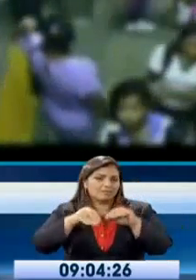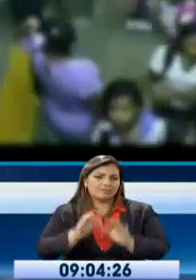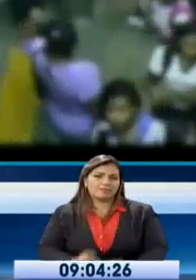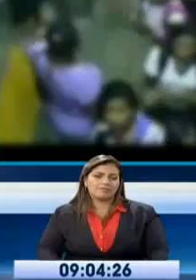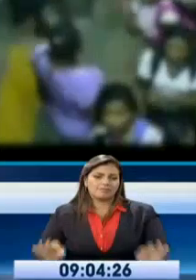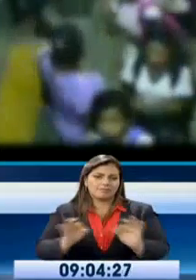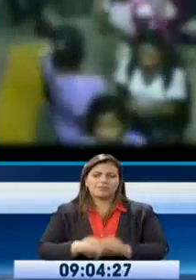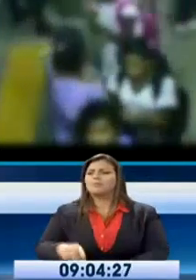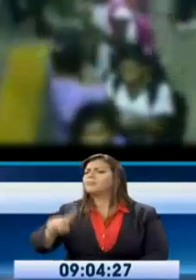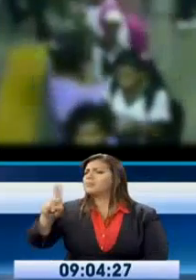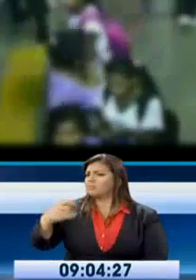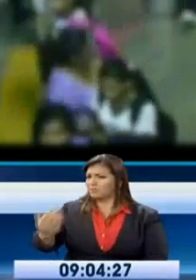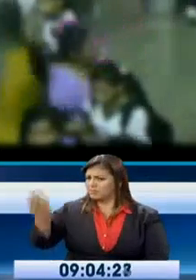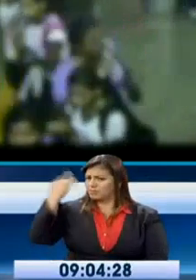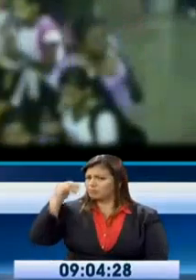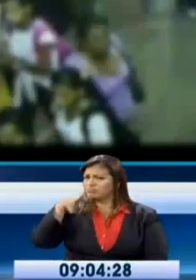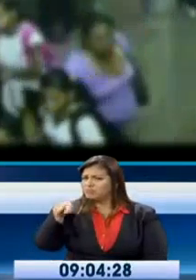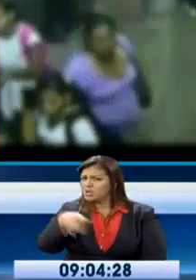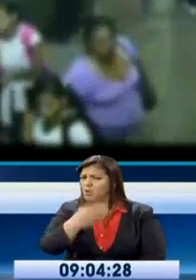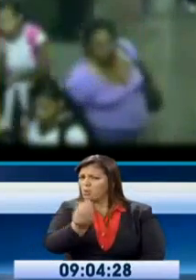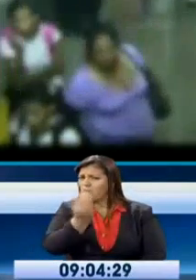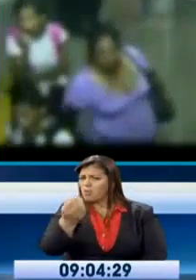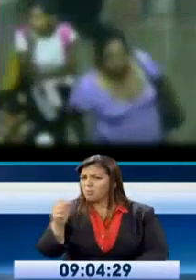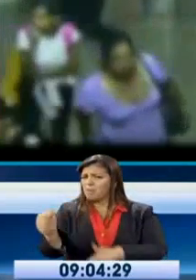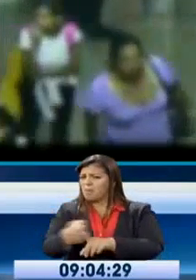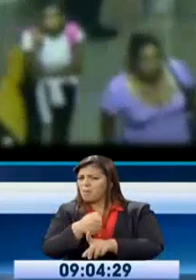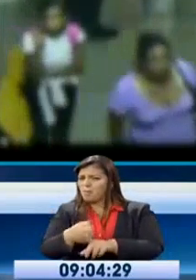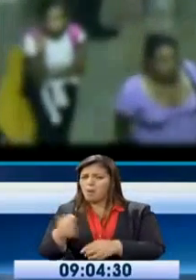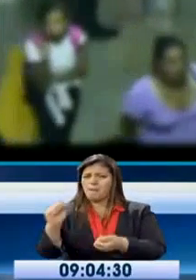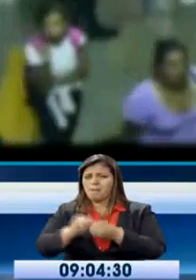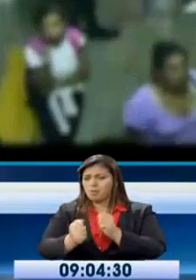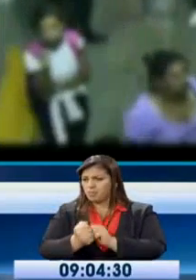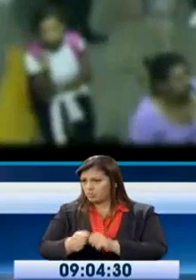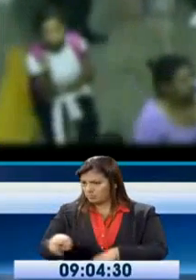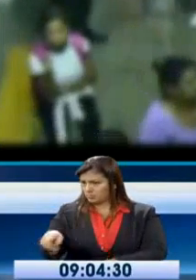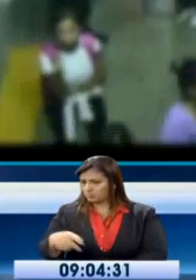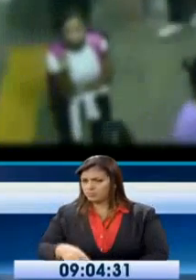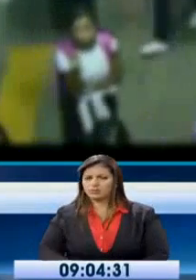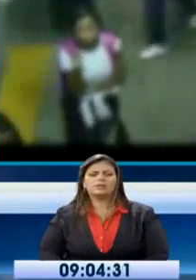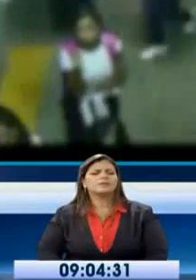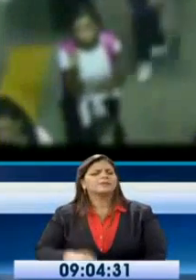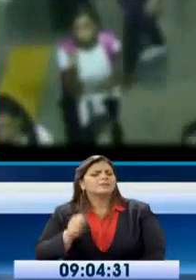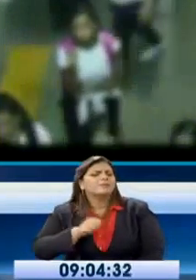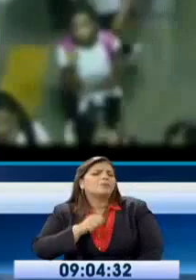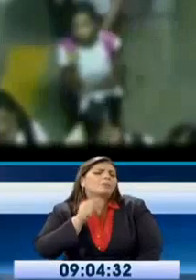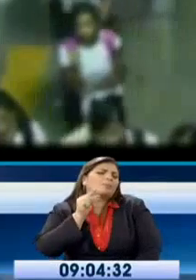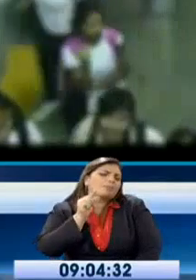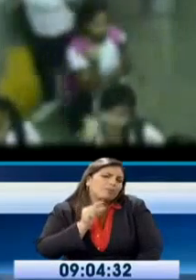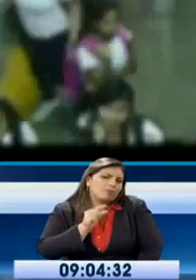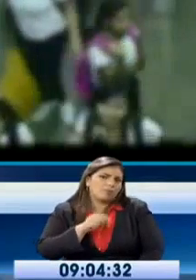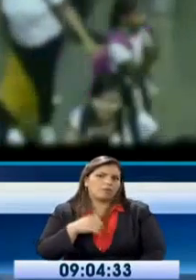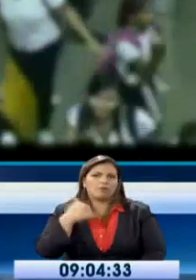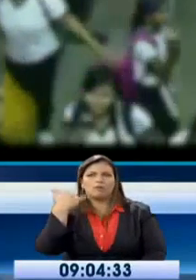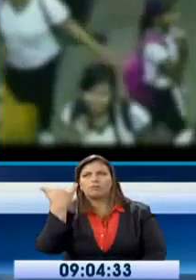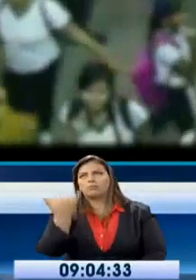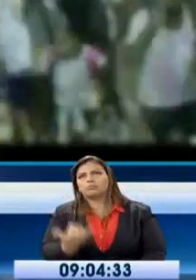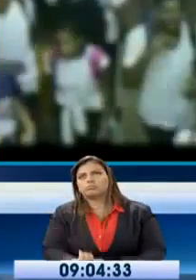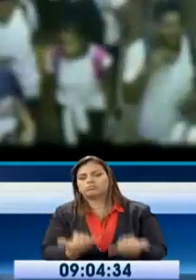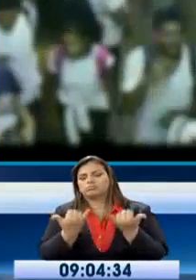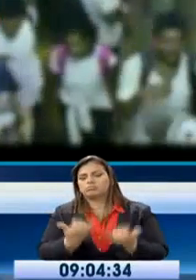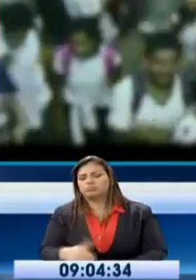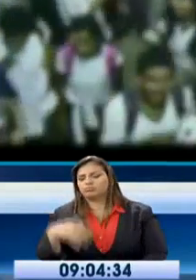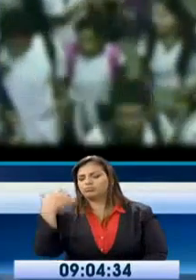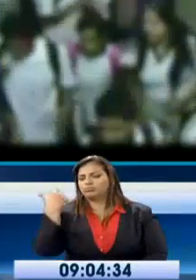¿en su tiempo usted veía este tipo de actos o también había? Sí, pero no en la proporción de ahora. Ya. Ahora son